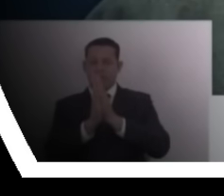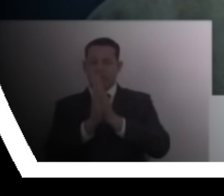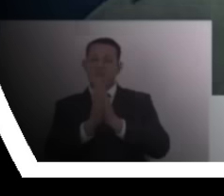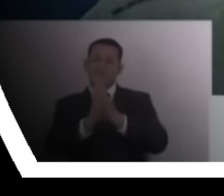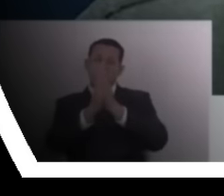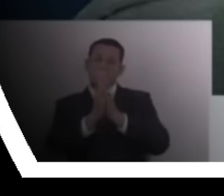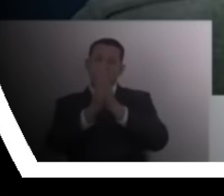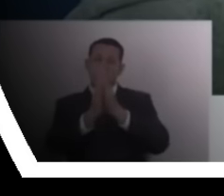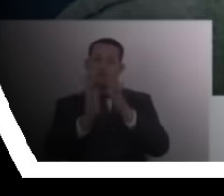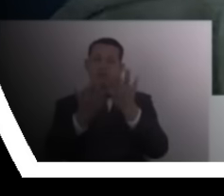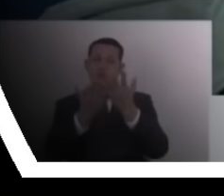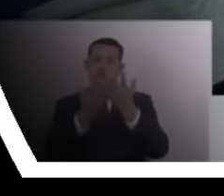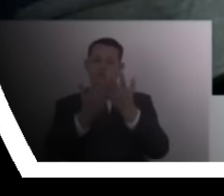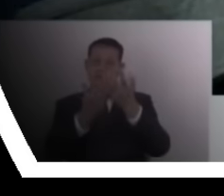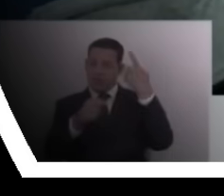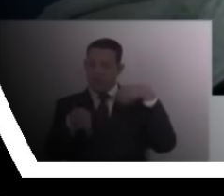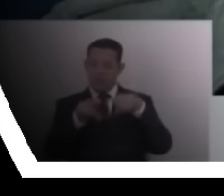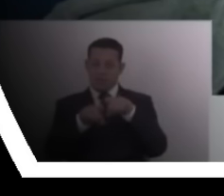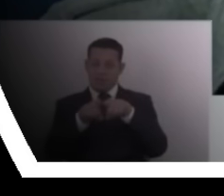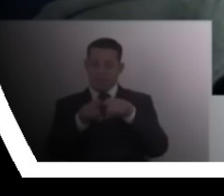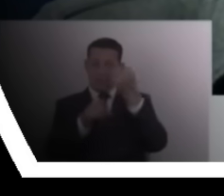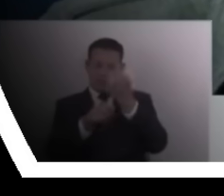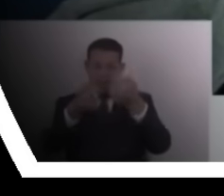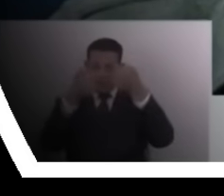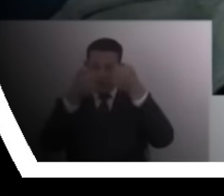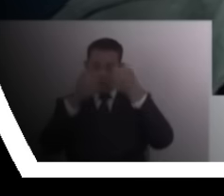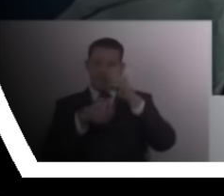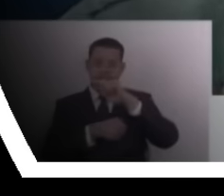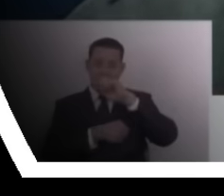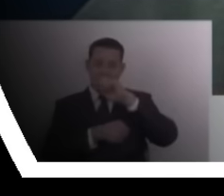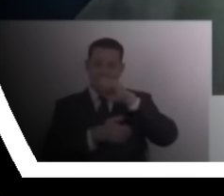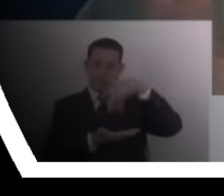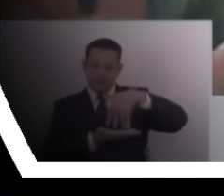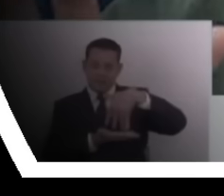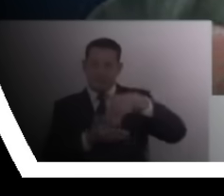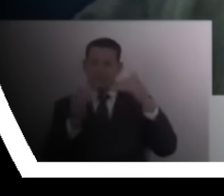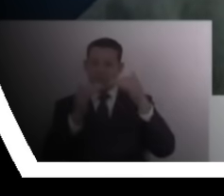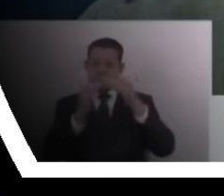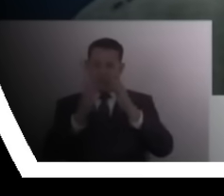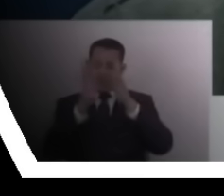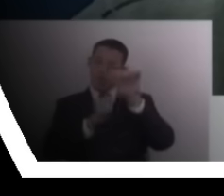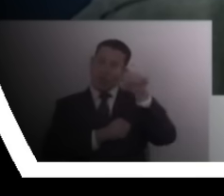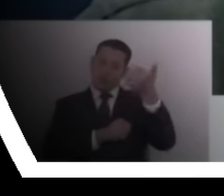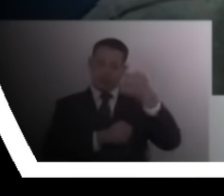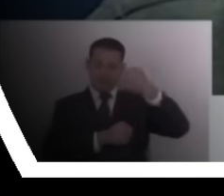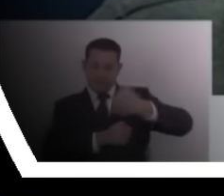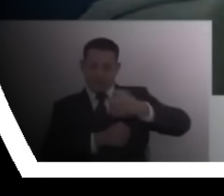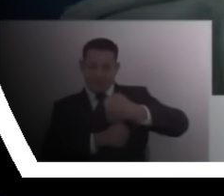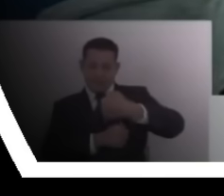pidiendo por el prójimo, por los presos, por los pobres. Pero también escuchamos a otros